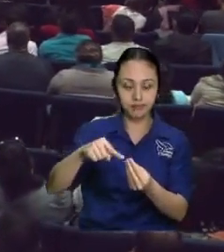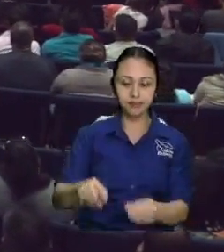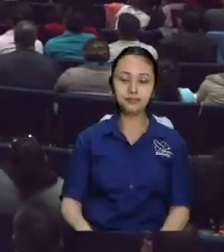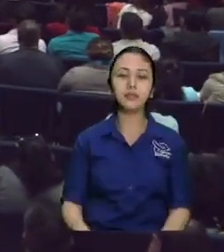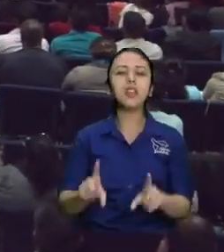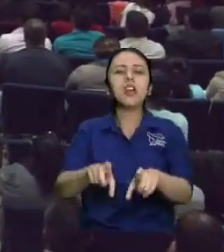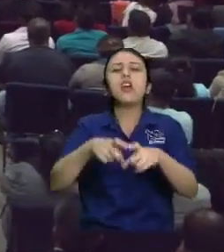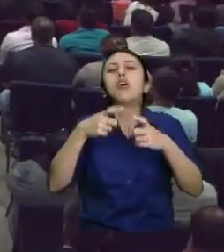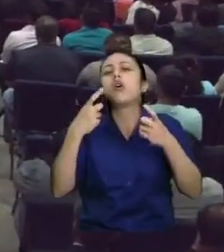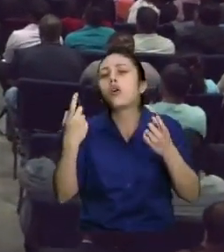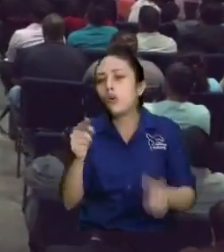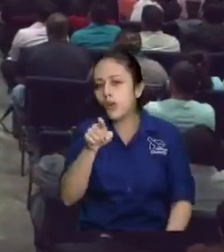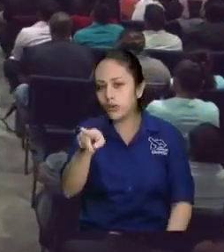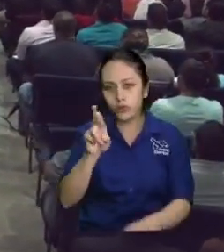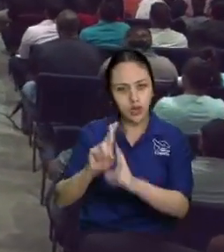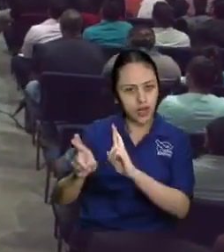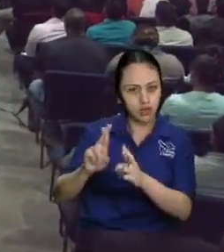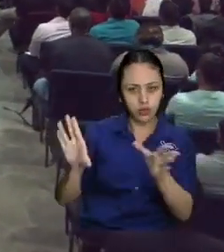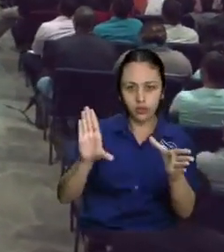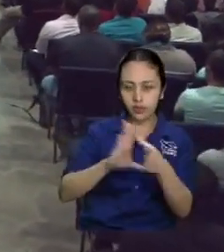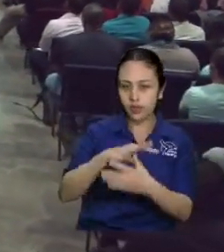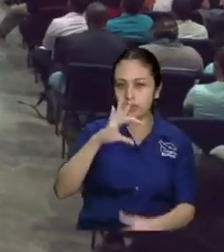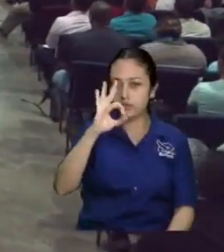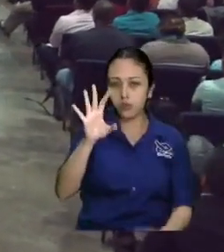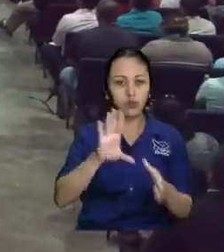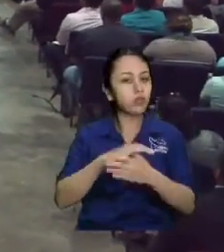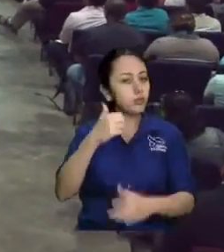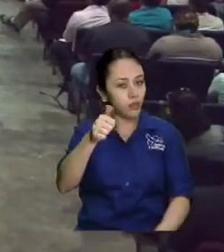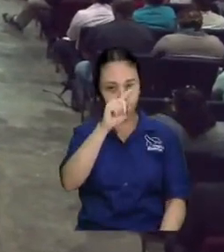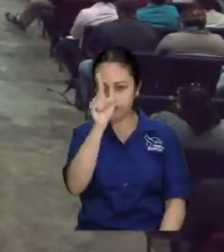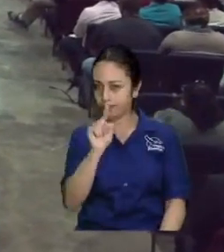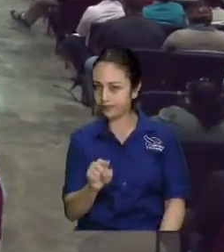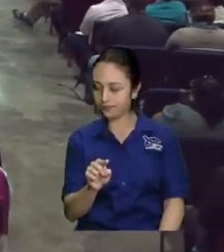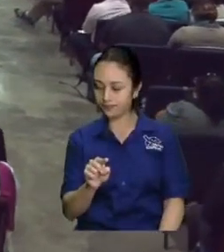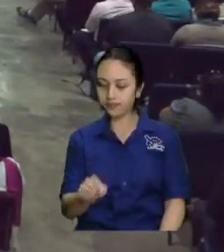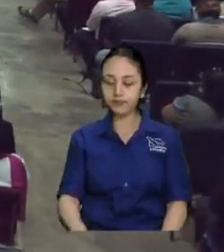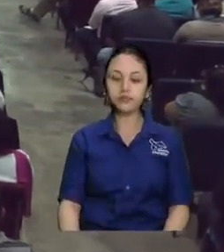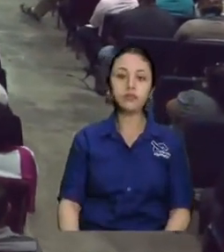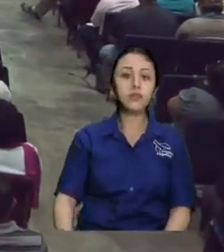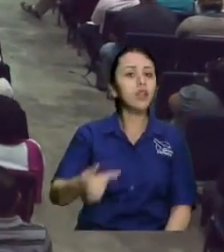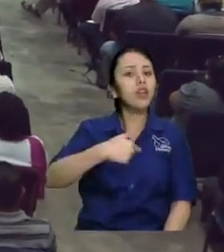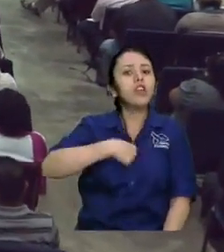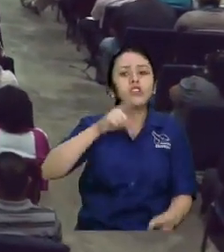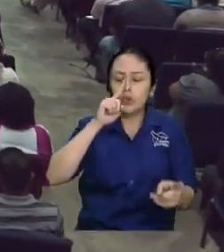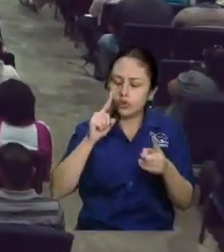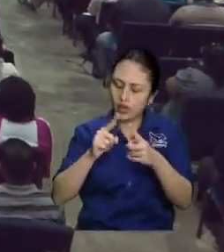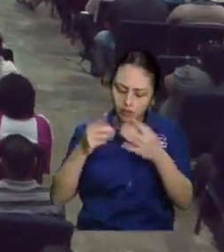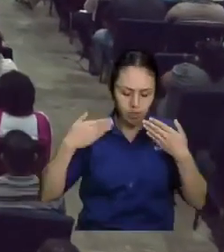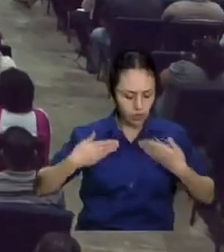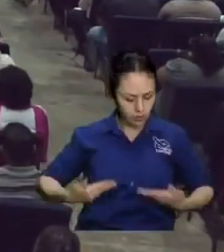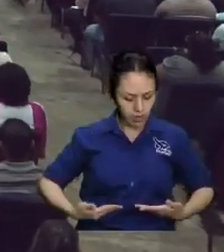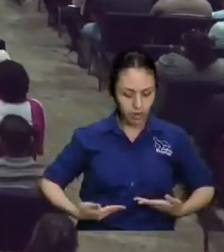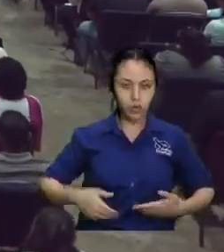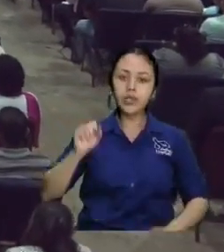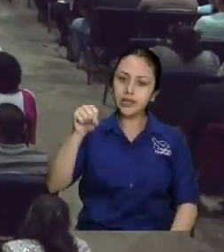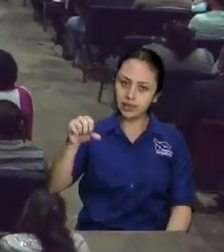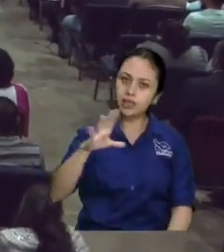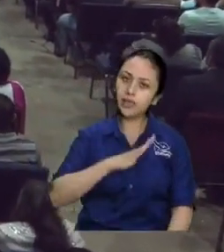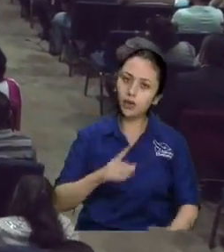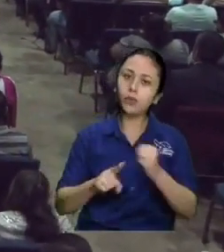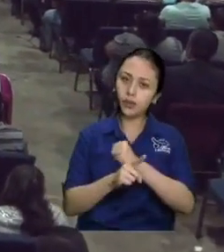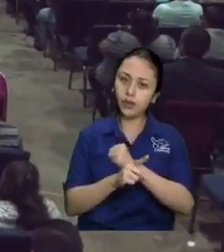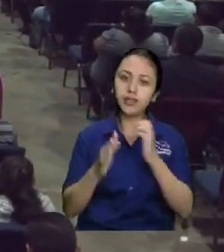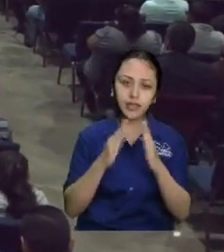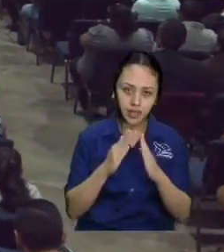para acusar? Y además, eso solo que yo fuera perfecto. Y yo también soy humano y tengo clavos en mi casa. No muchos, gracias a